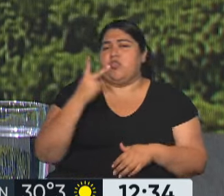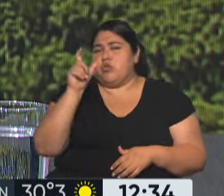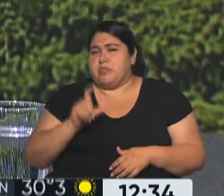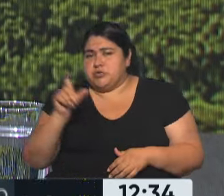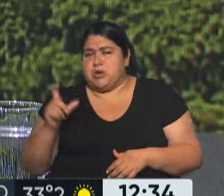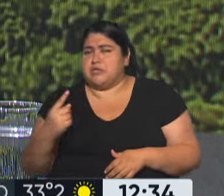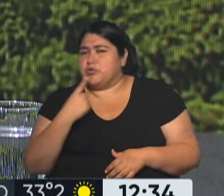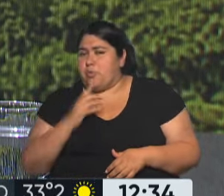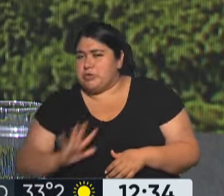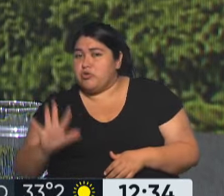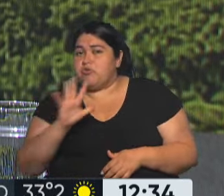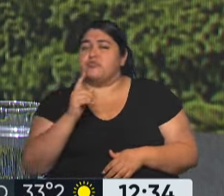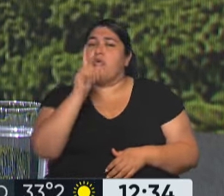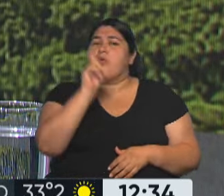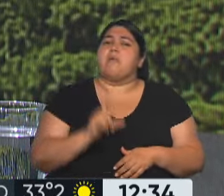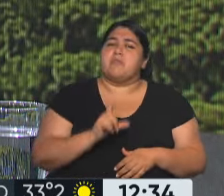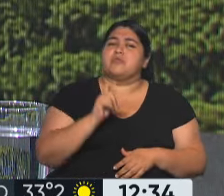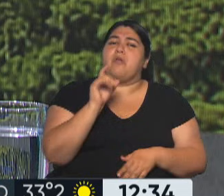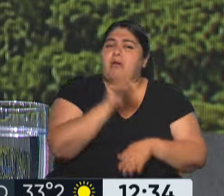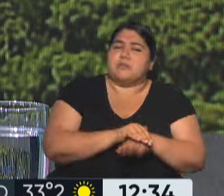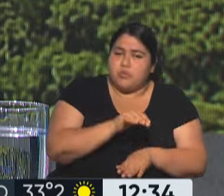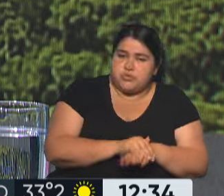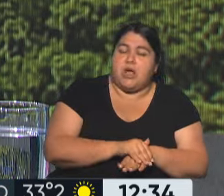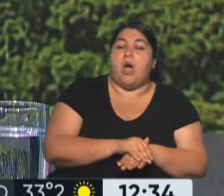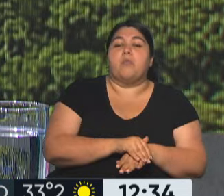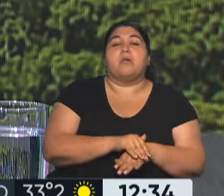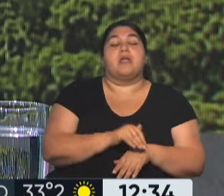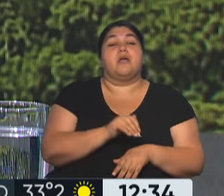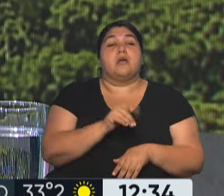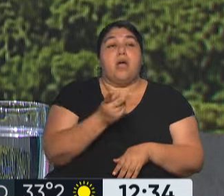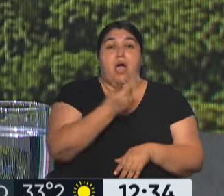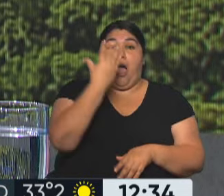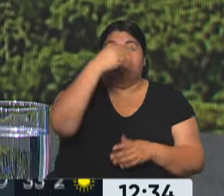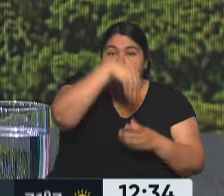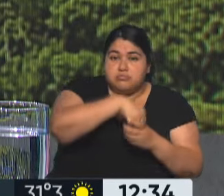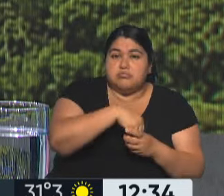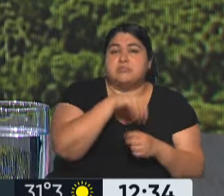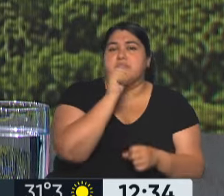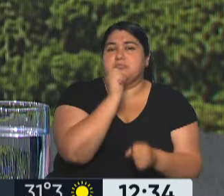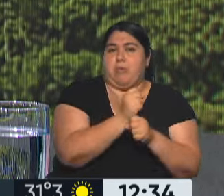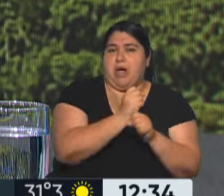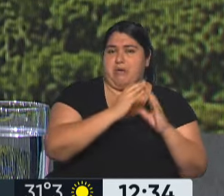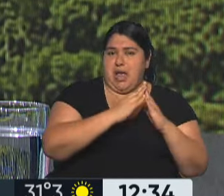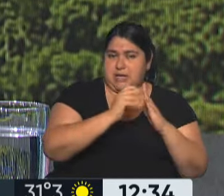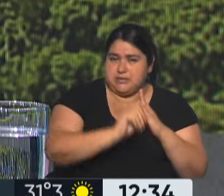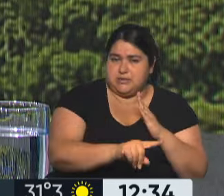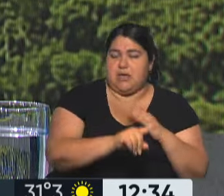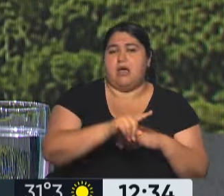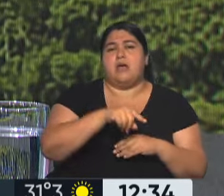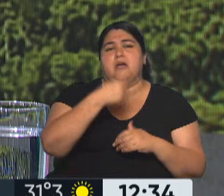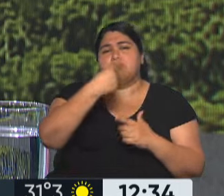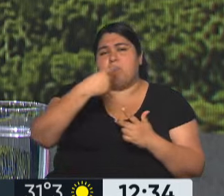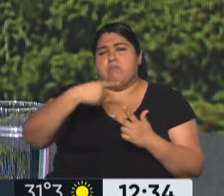solo imputado que había trabajado en la casa, el rol que ocuparon los medios de comunicación y el rol de la justicia. Todo eso en